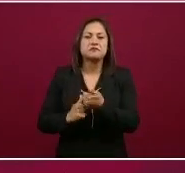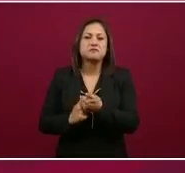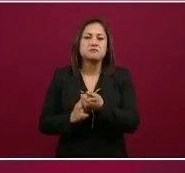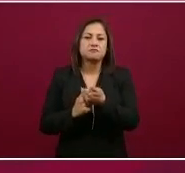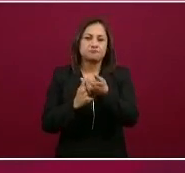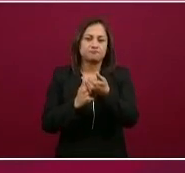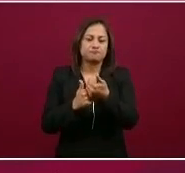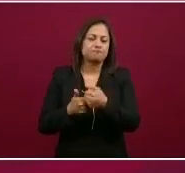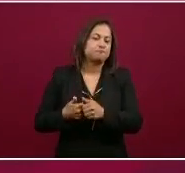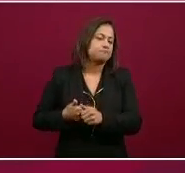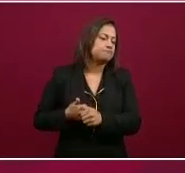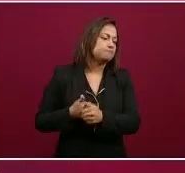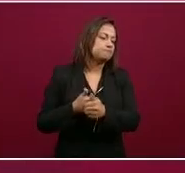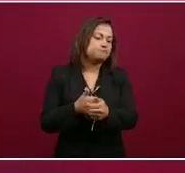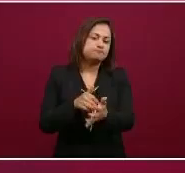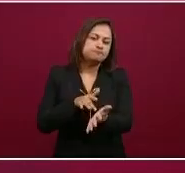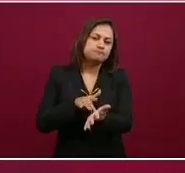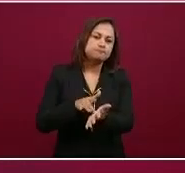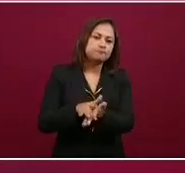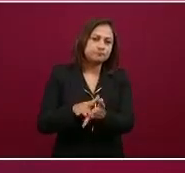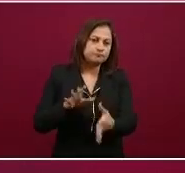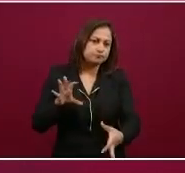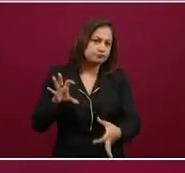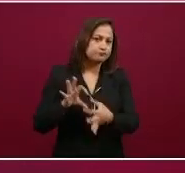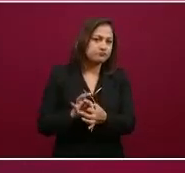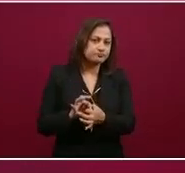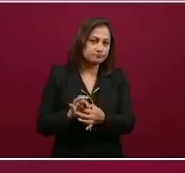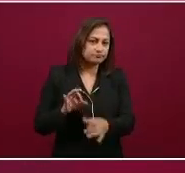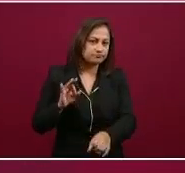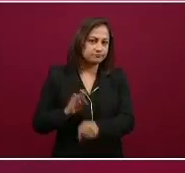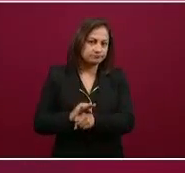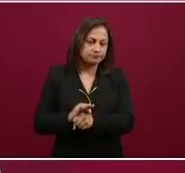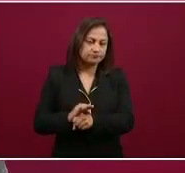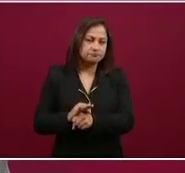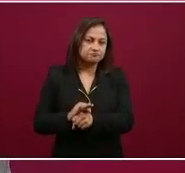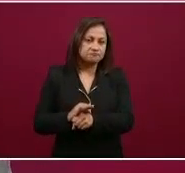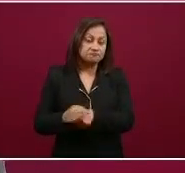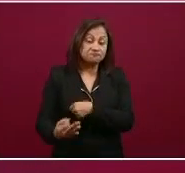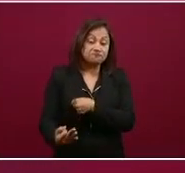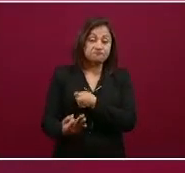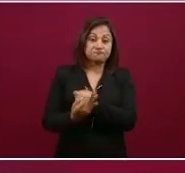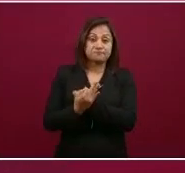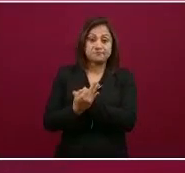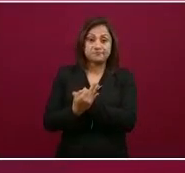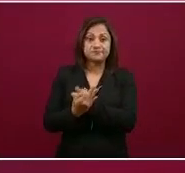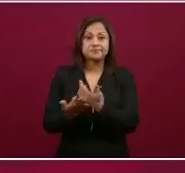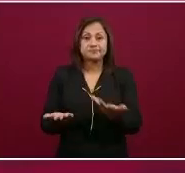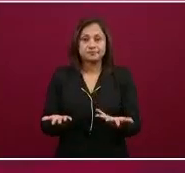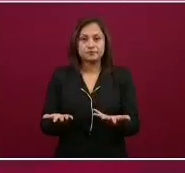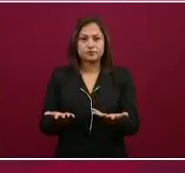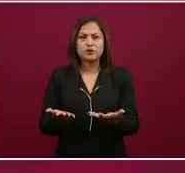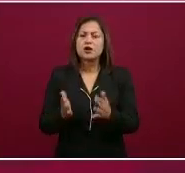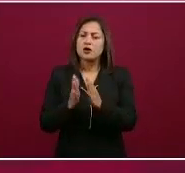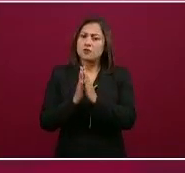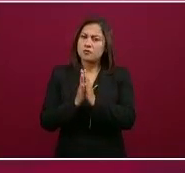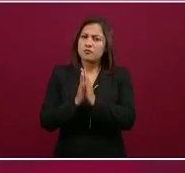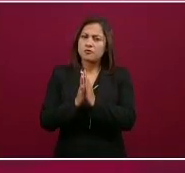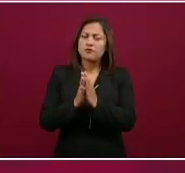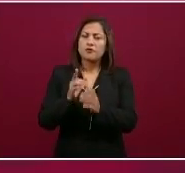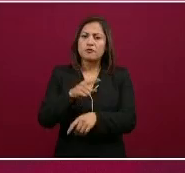México a nuestro gobierno. Entonces, vamos a esperar el